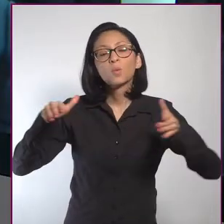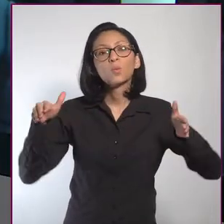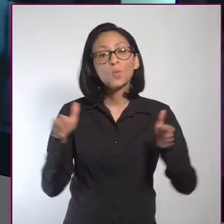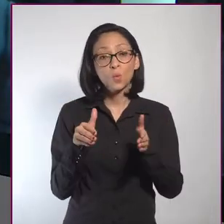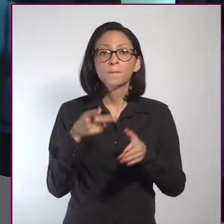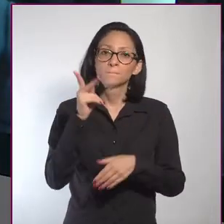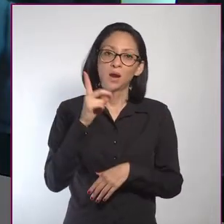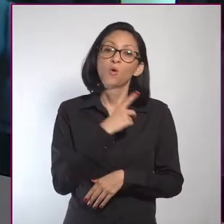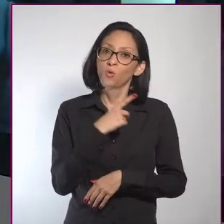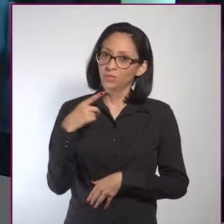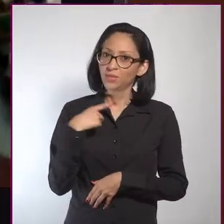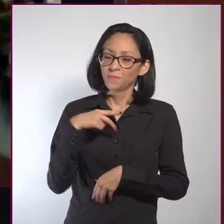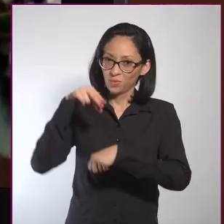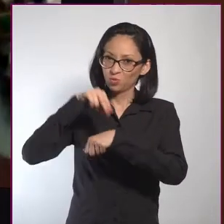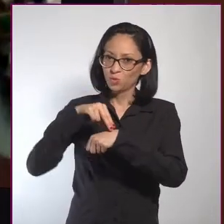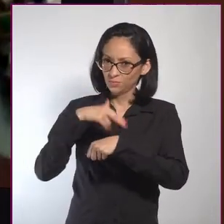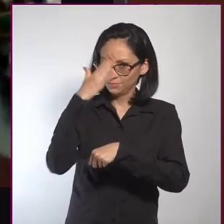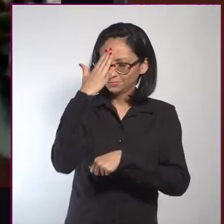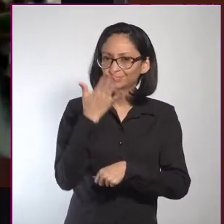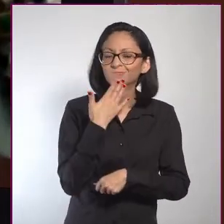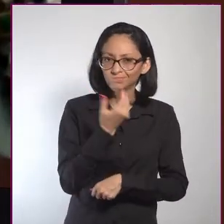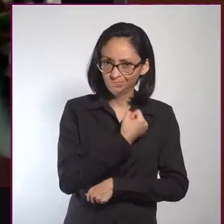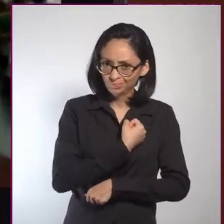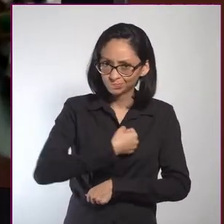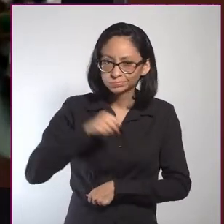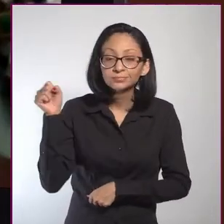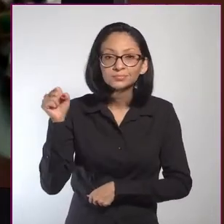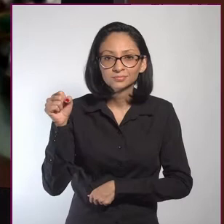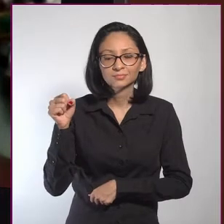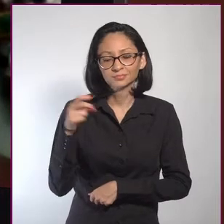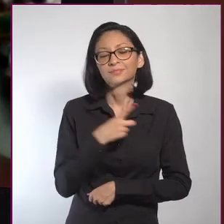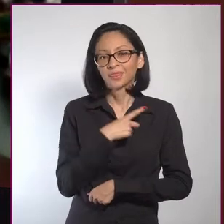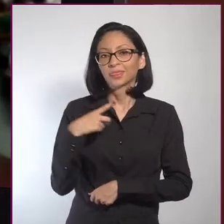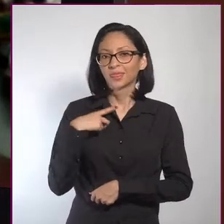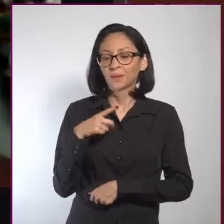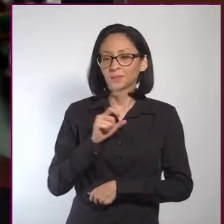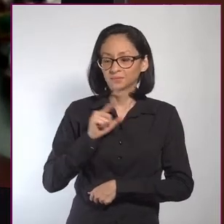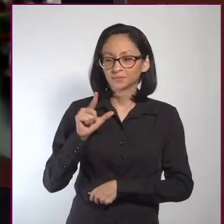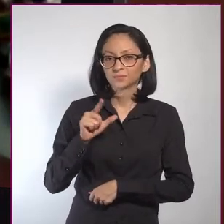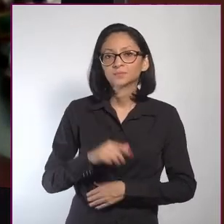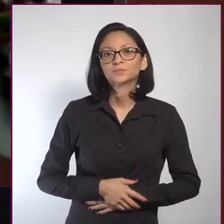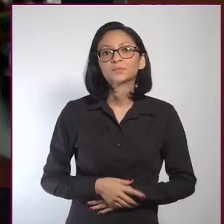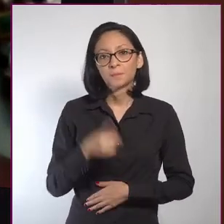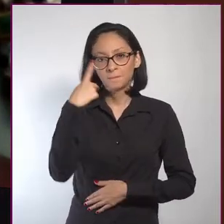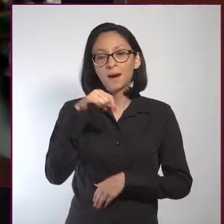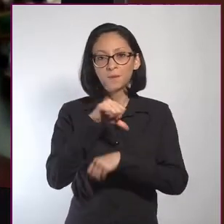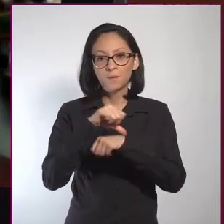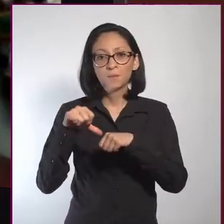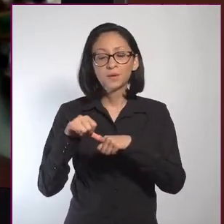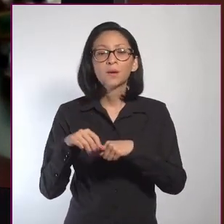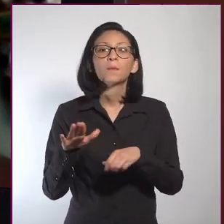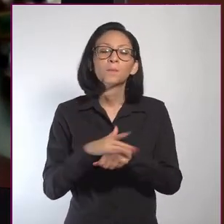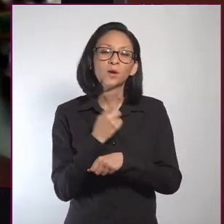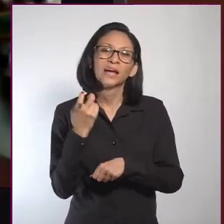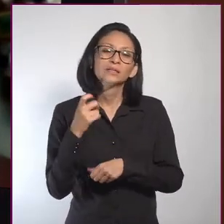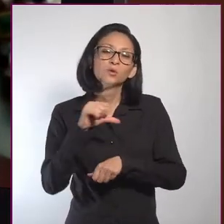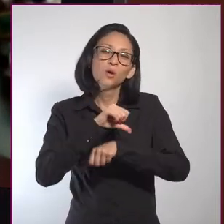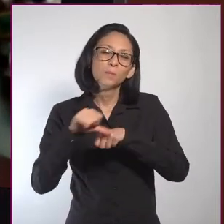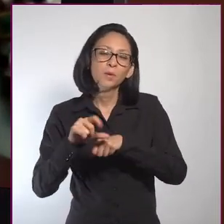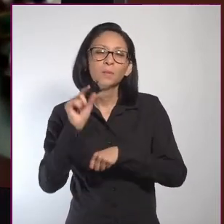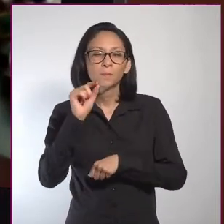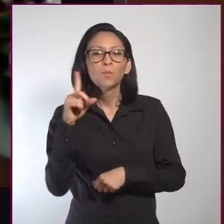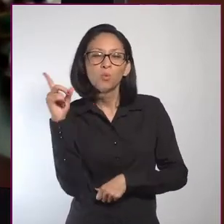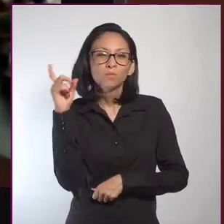equipo multidisciplinario. Los costos y riesgos de la diabetes, además de su complejidad, impiden que pueda ser